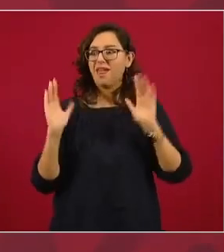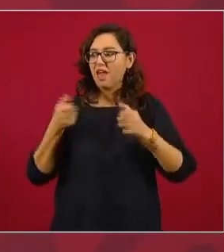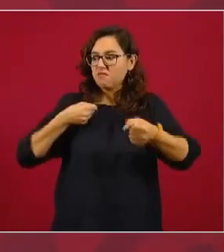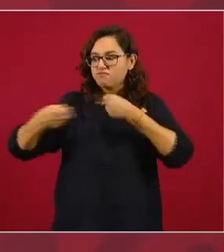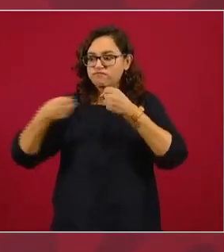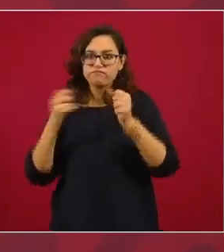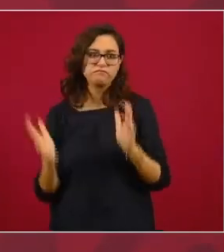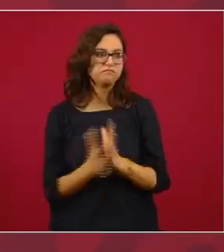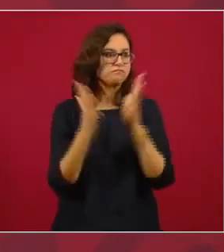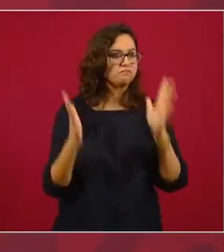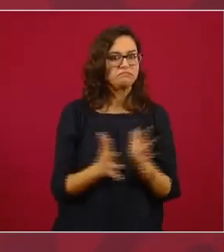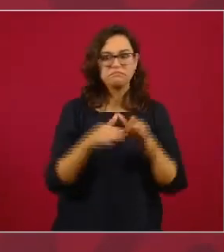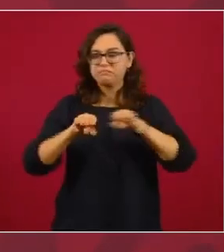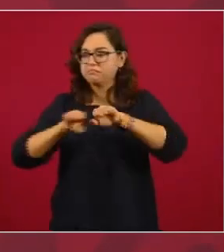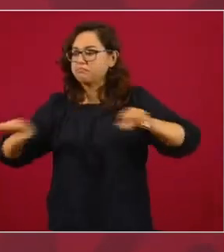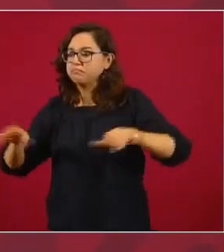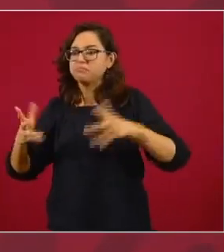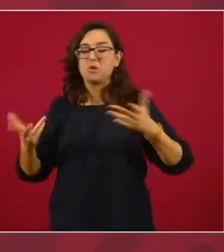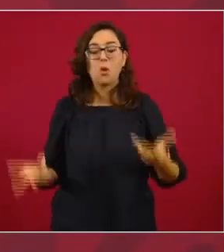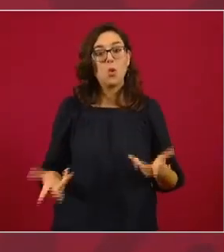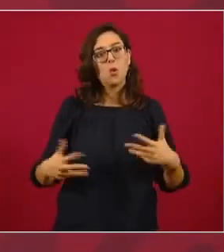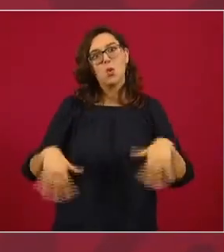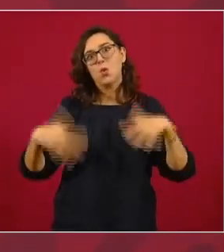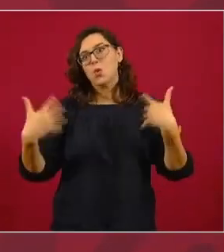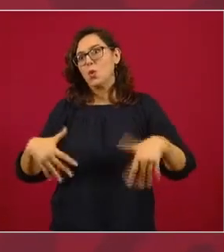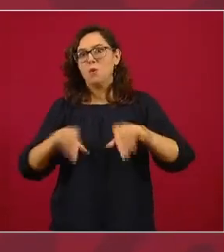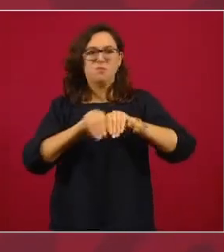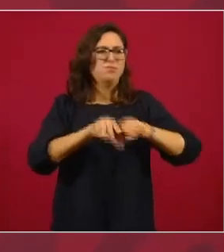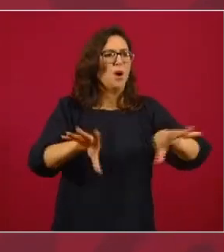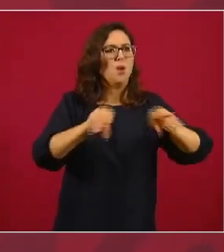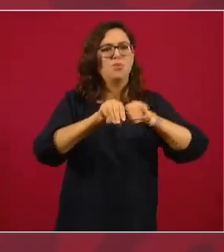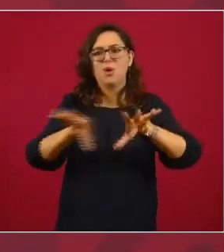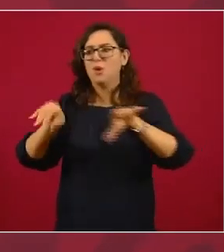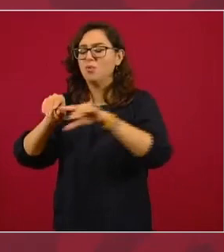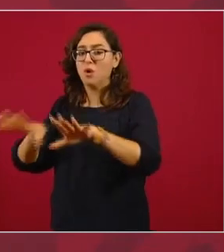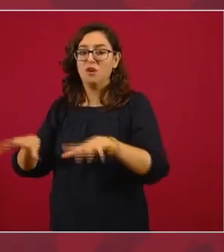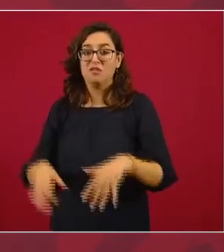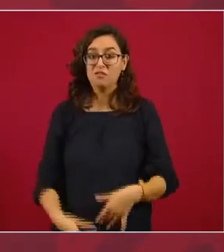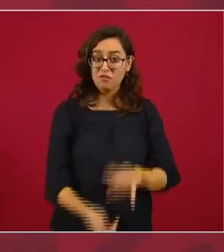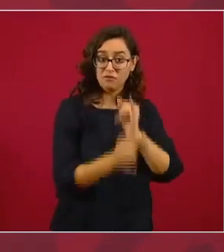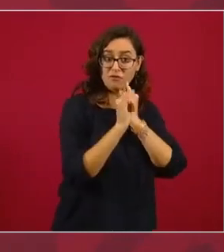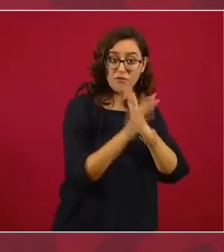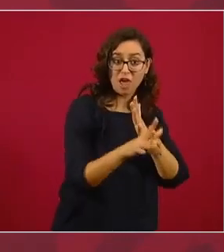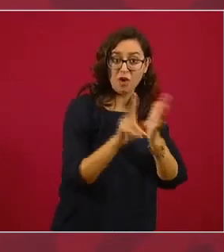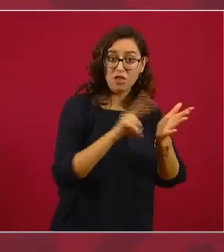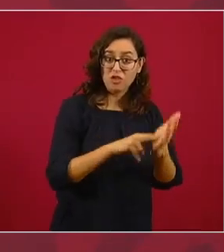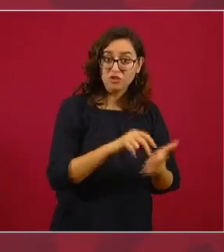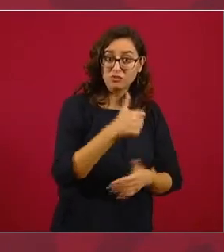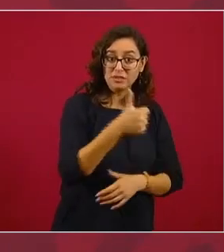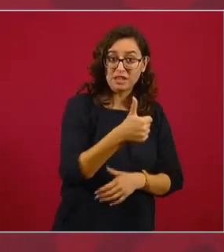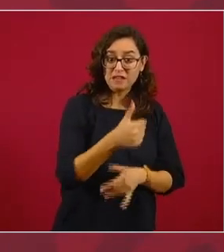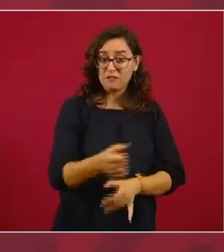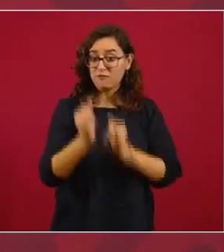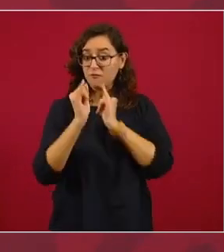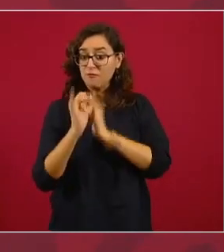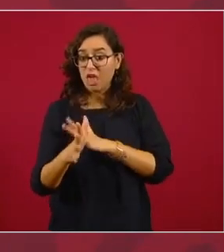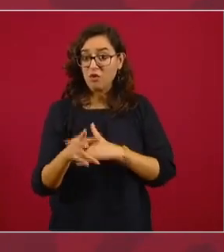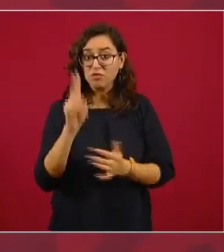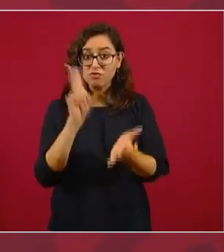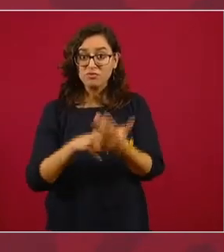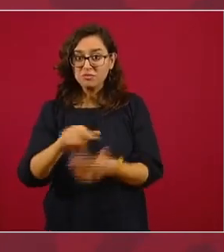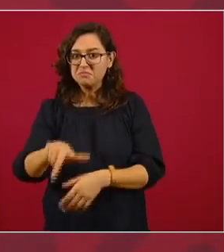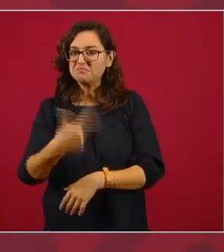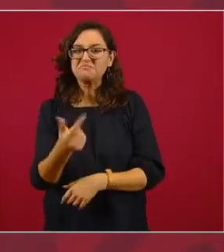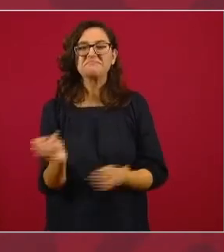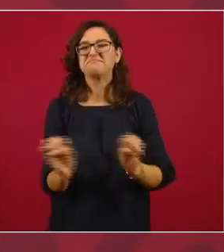no hubiese habido el fraude del 2006 ni del 2012.